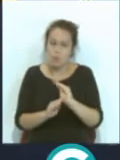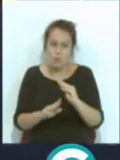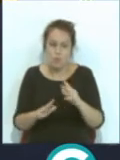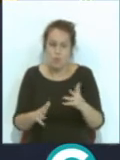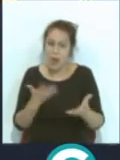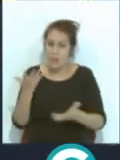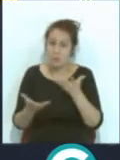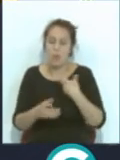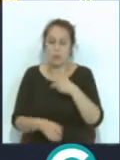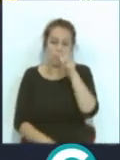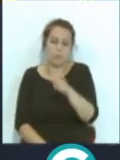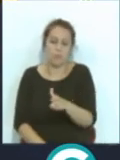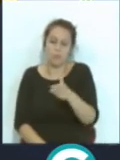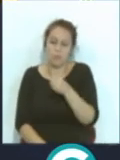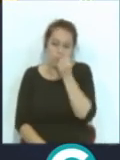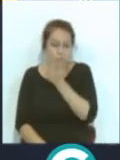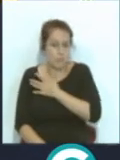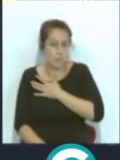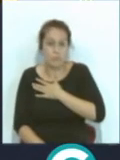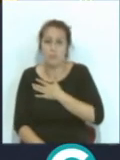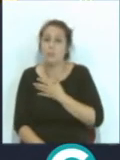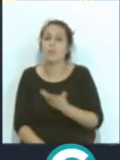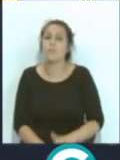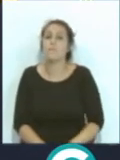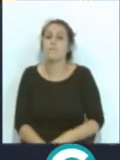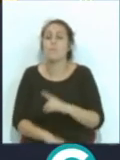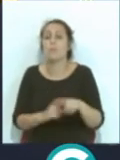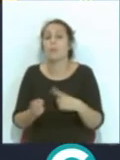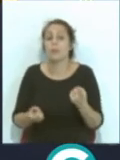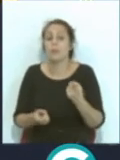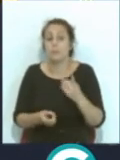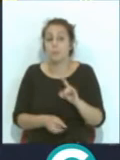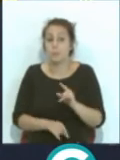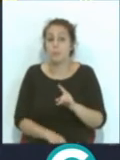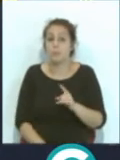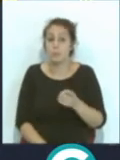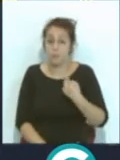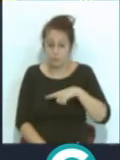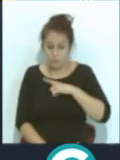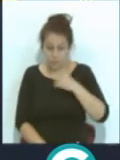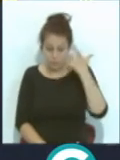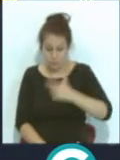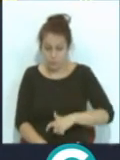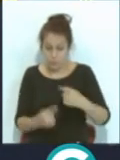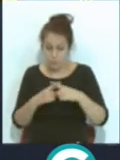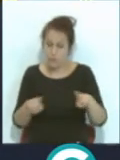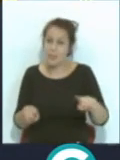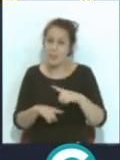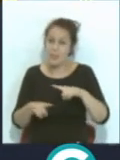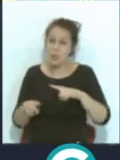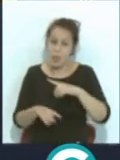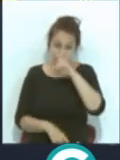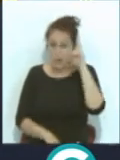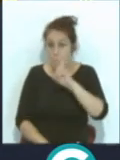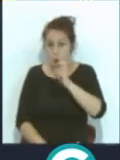un tipo entrañable como tal. Y luego, bueno, sí somos diferentes, uno entrena al Madrid y otro